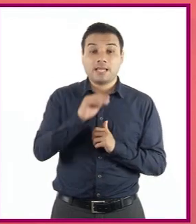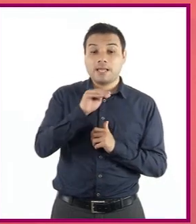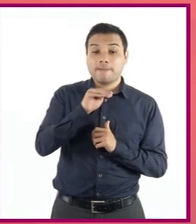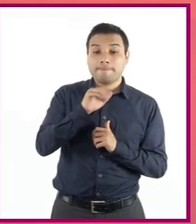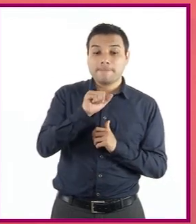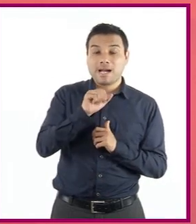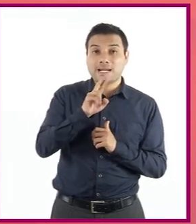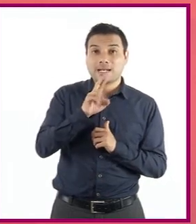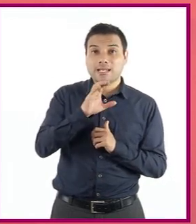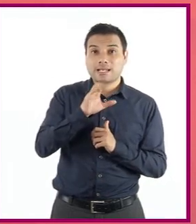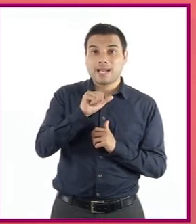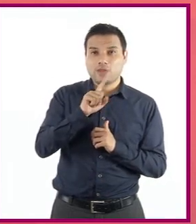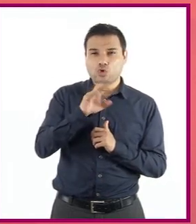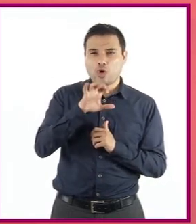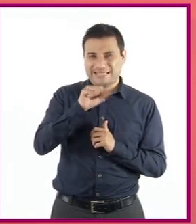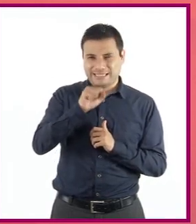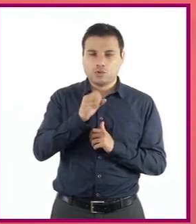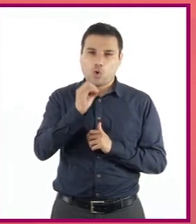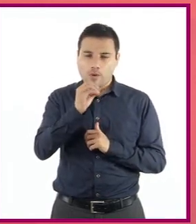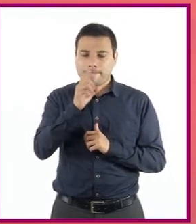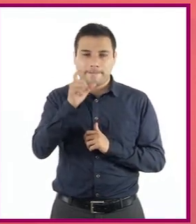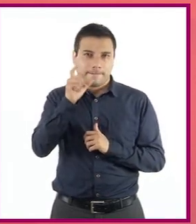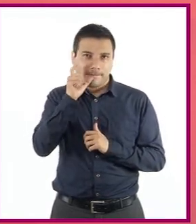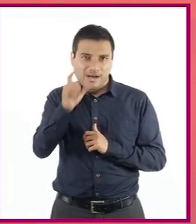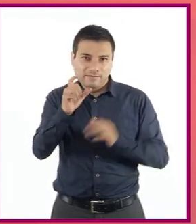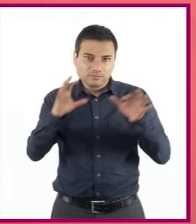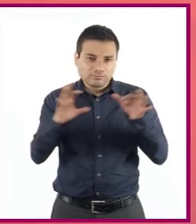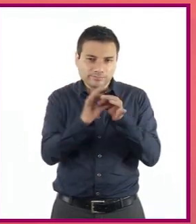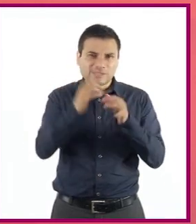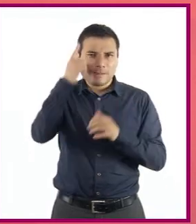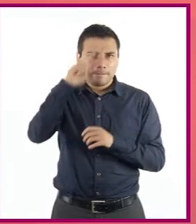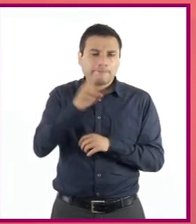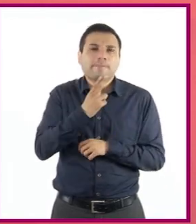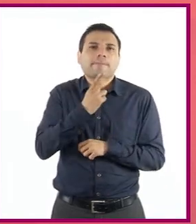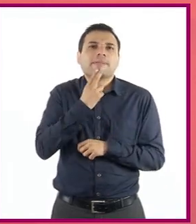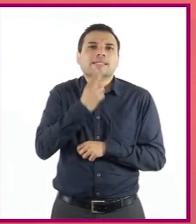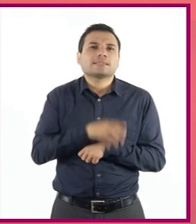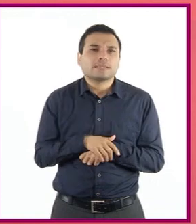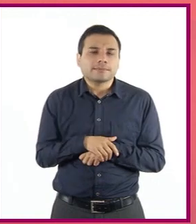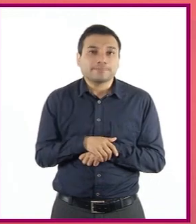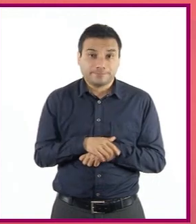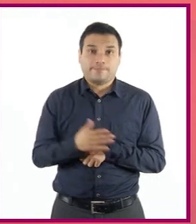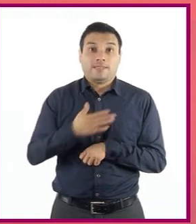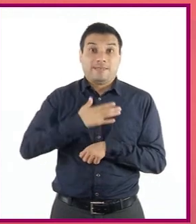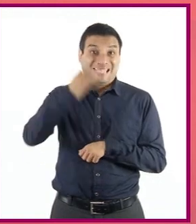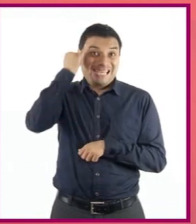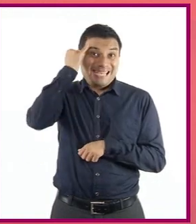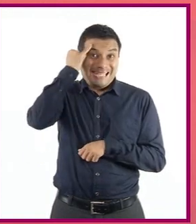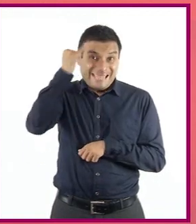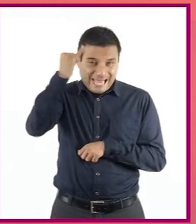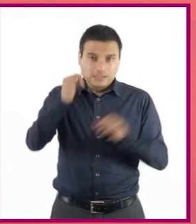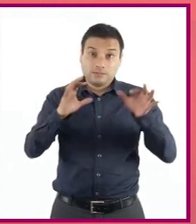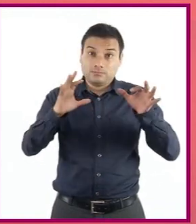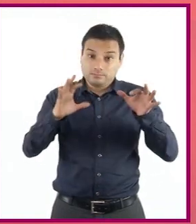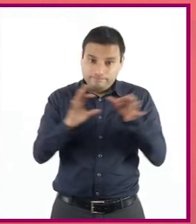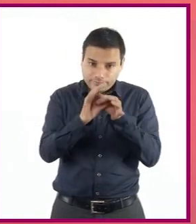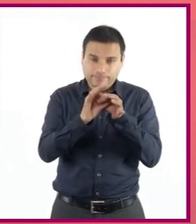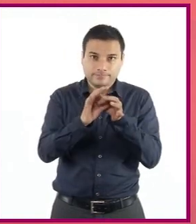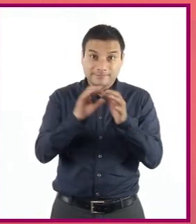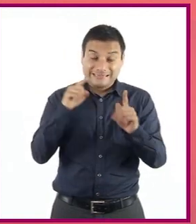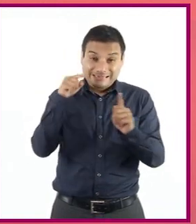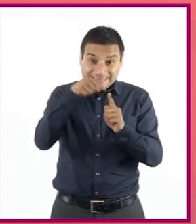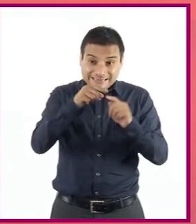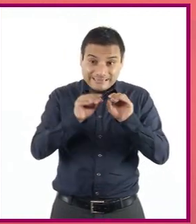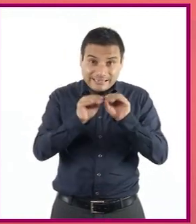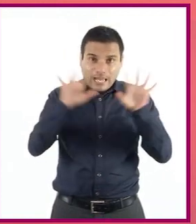discurso, así como los conectores, nos sirven para vincular y dejar claras nuestras ideas en una carta formal y nos